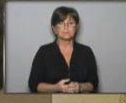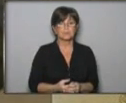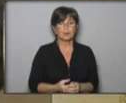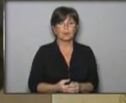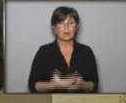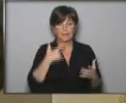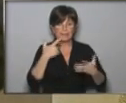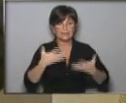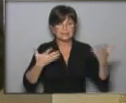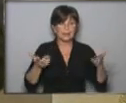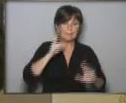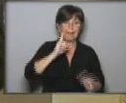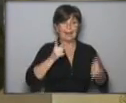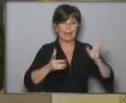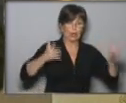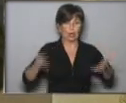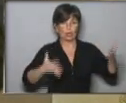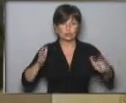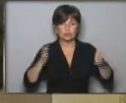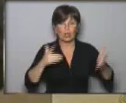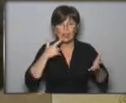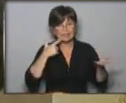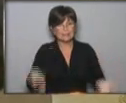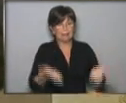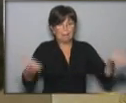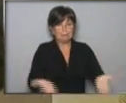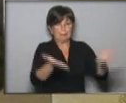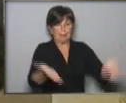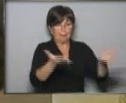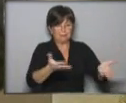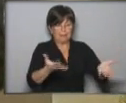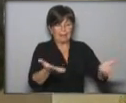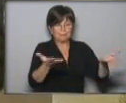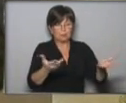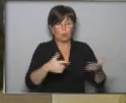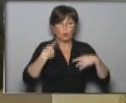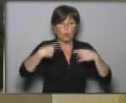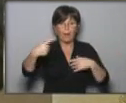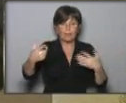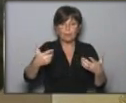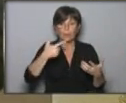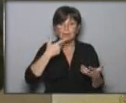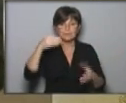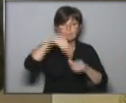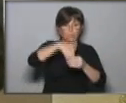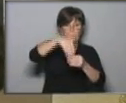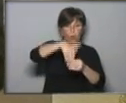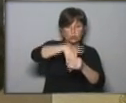se estaba poniendo peligrosa, él me daba ánimo. Y cuando los